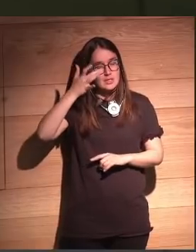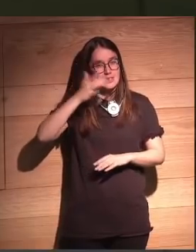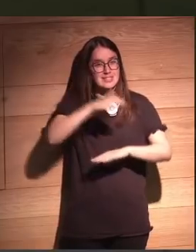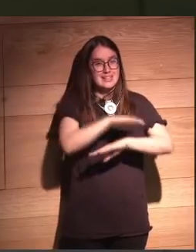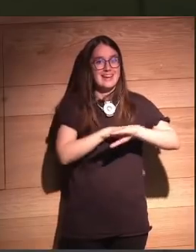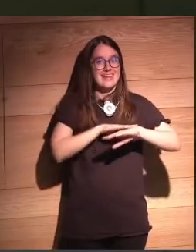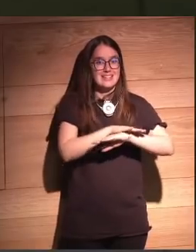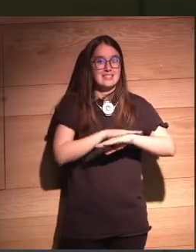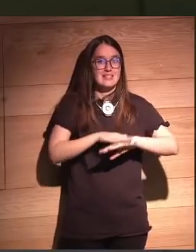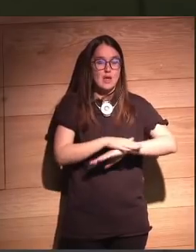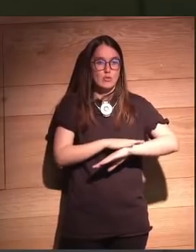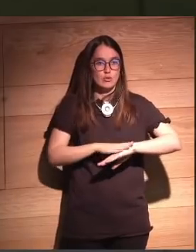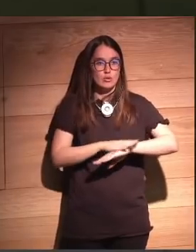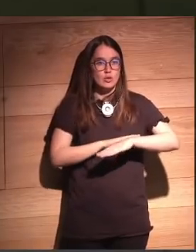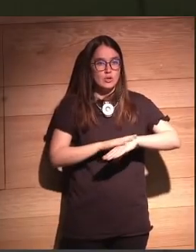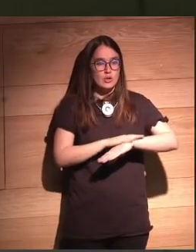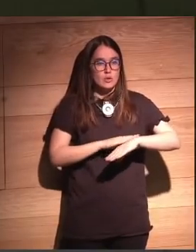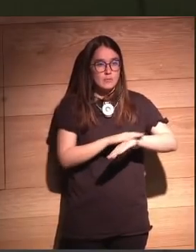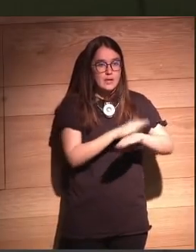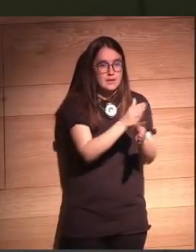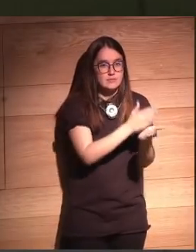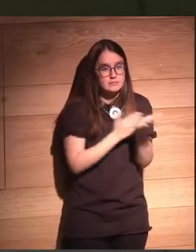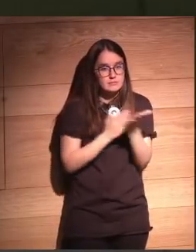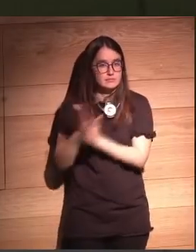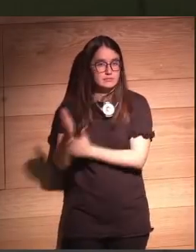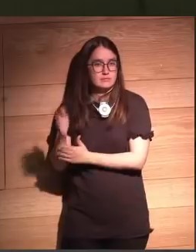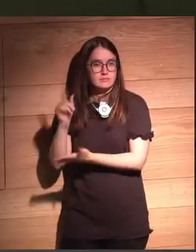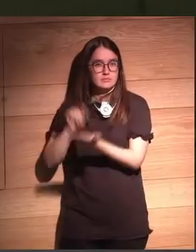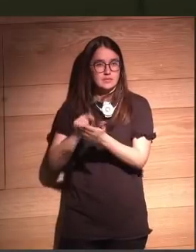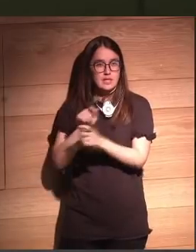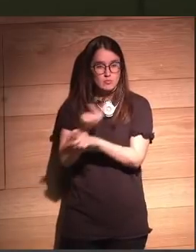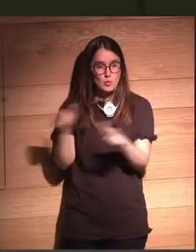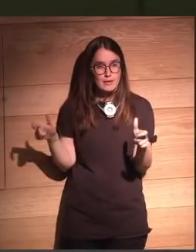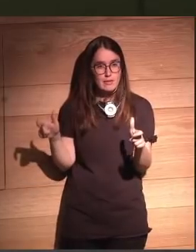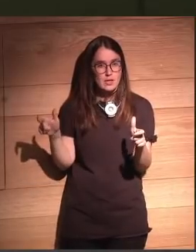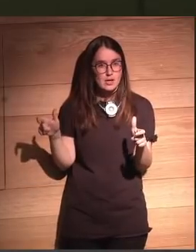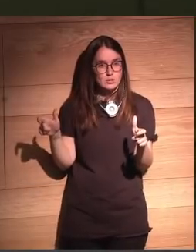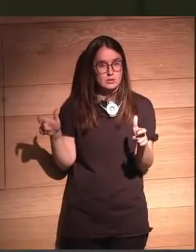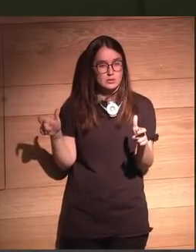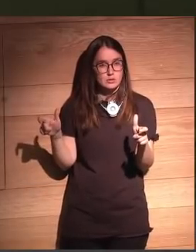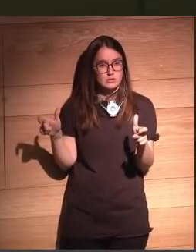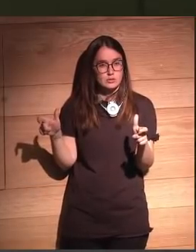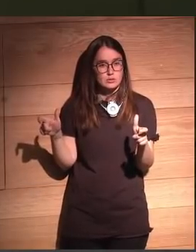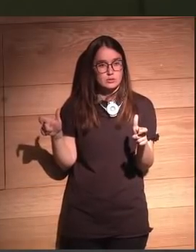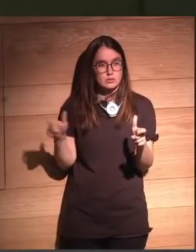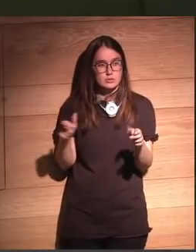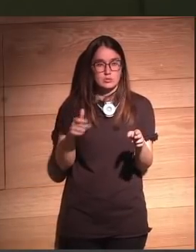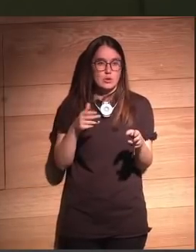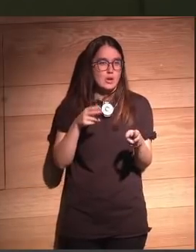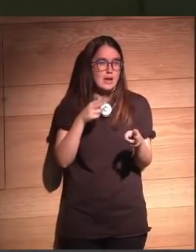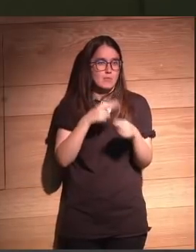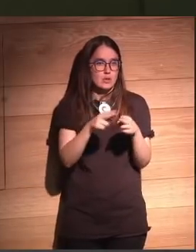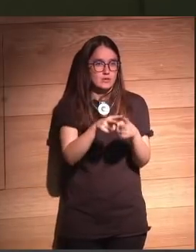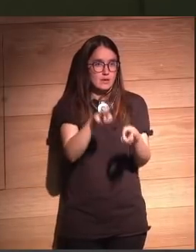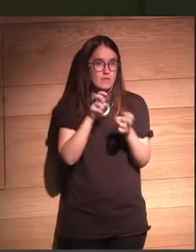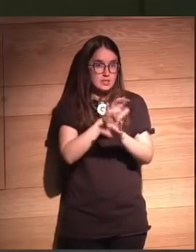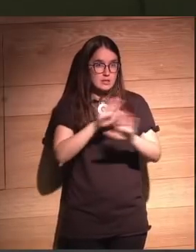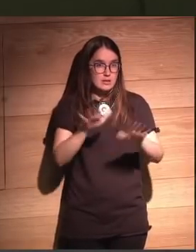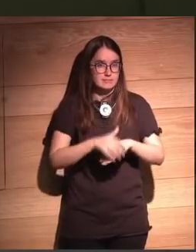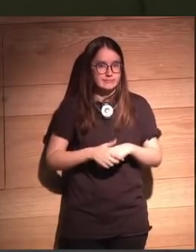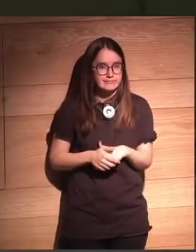Estado que han hecho redirigir rápidamente a la población de un lado a otro, ha sido la política fiscal. Ahí lo dejo.